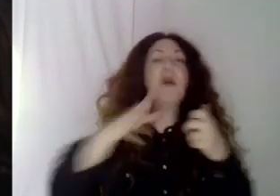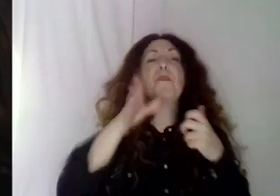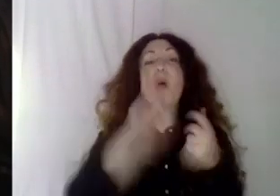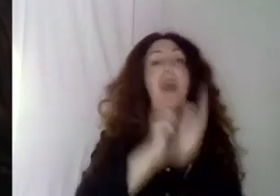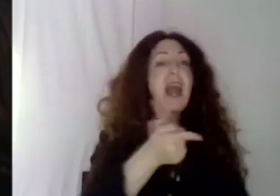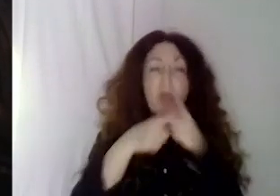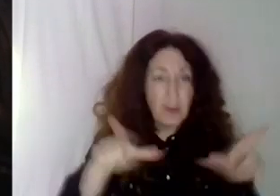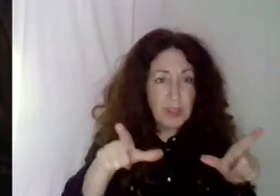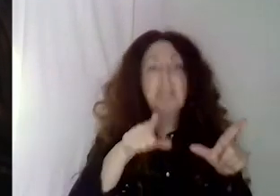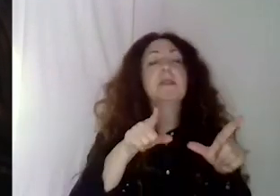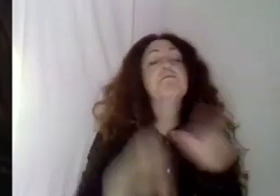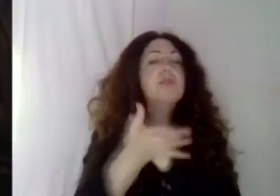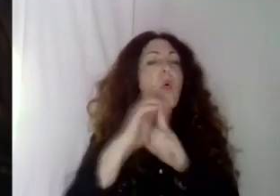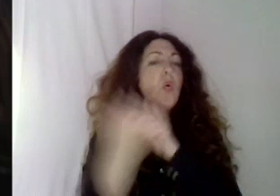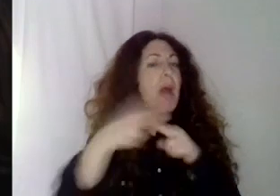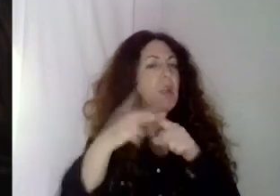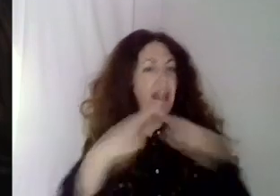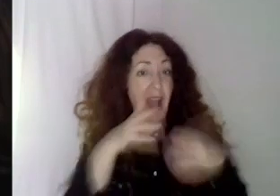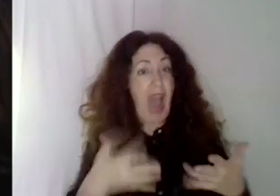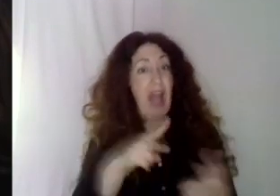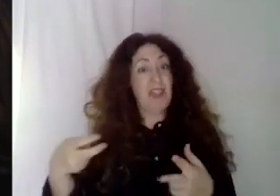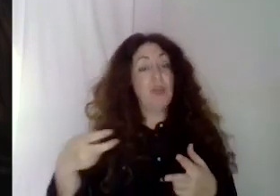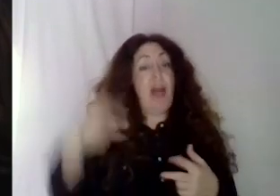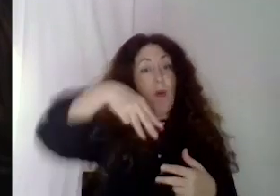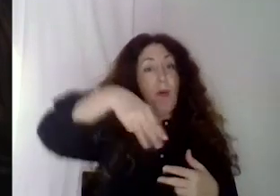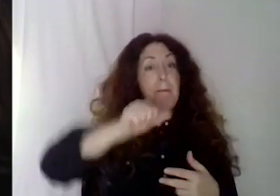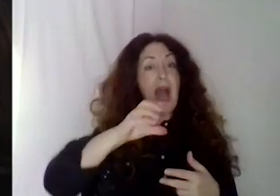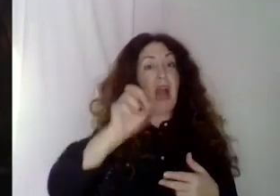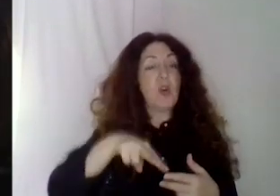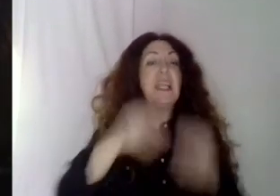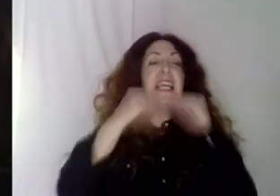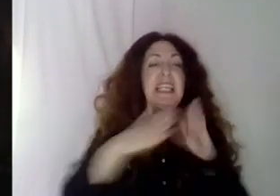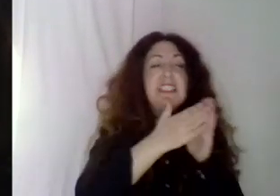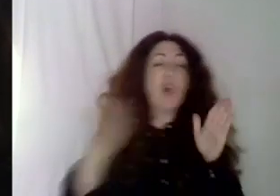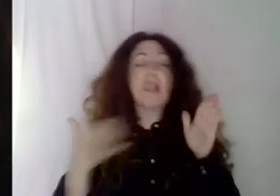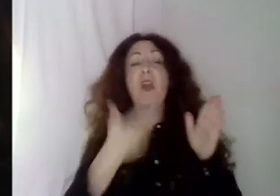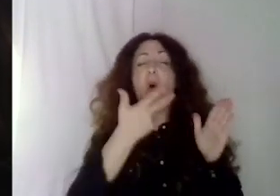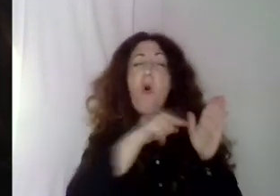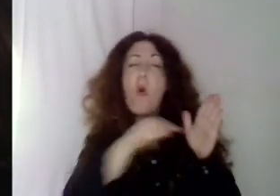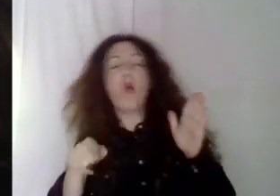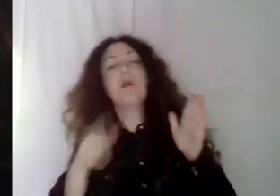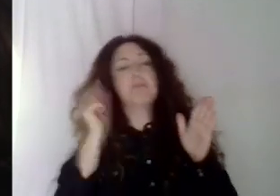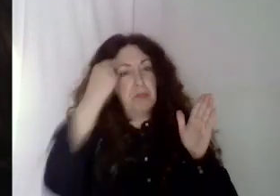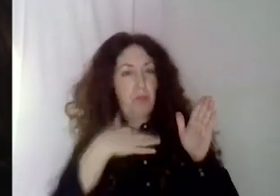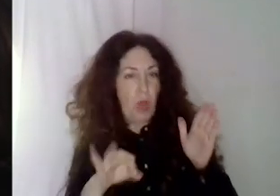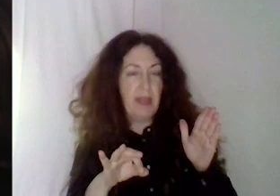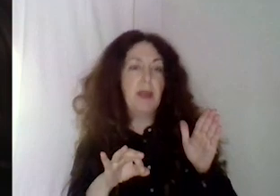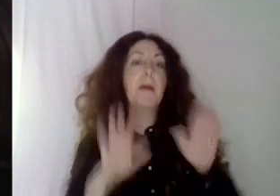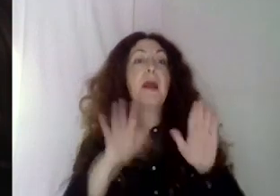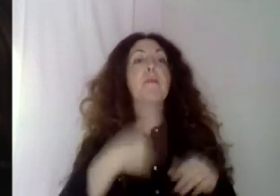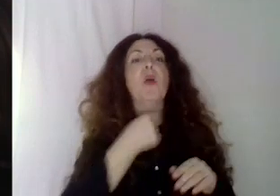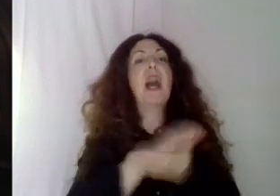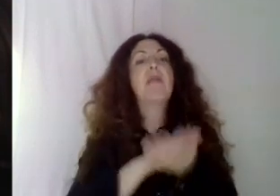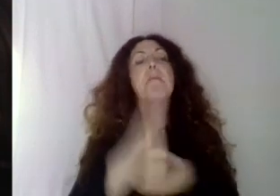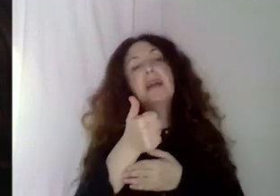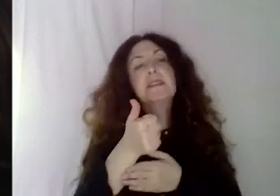página de estas eruditas a la italiana, que es más larga que el texto, es porque el escándalo es quien era